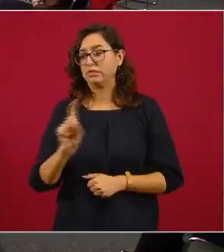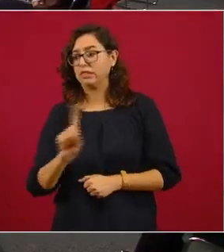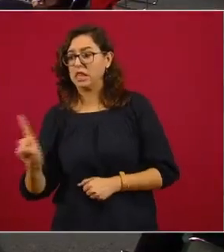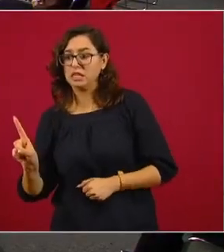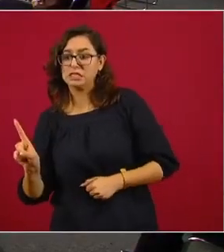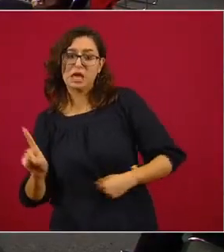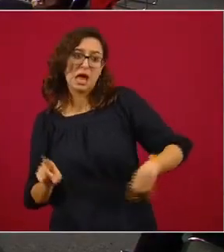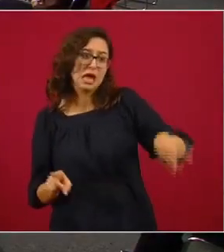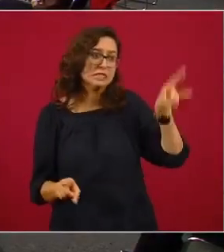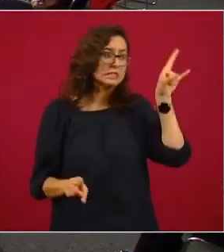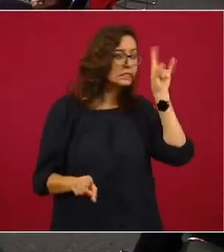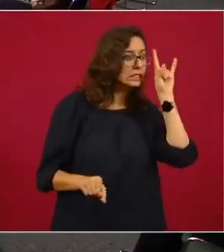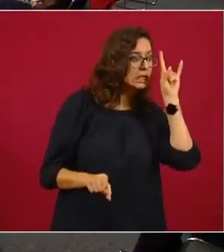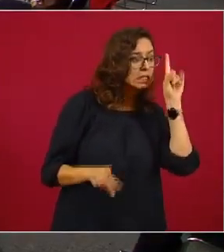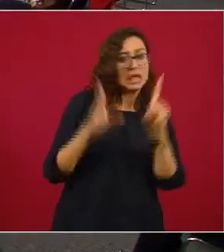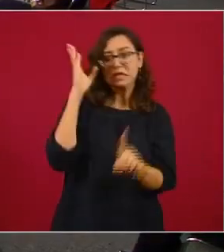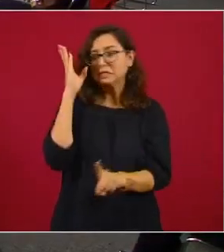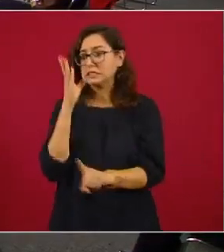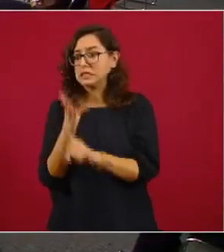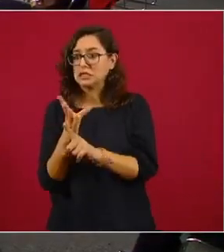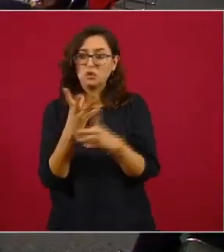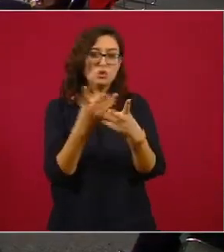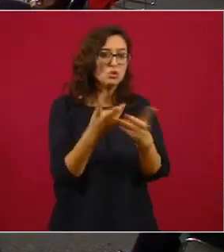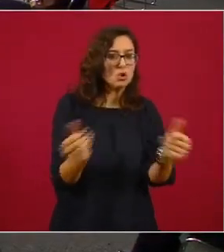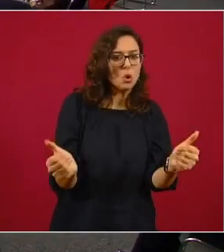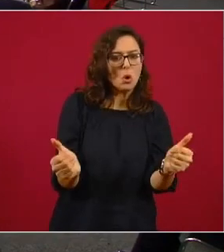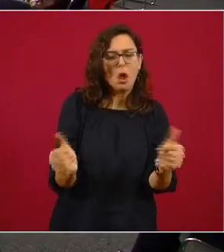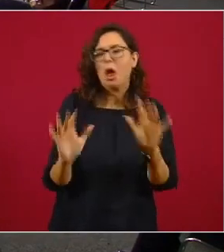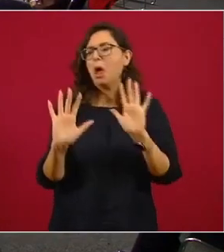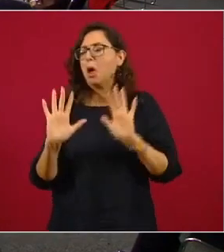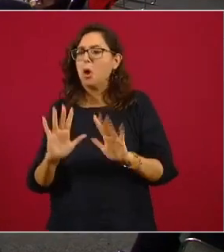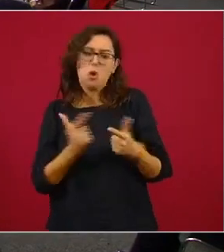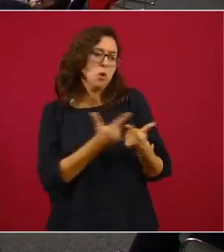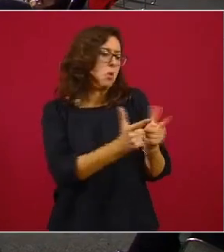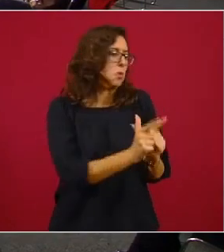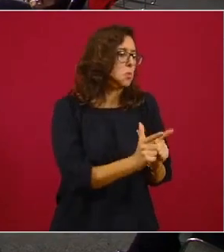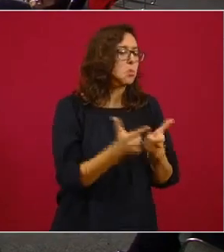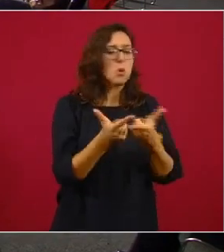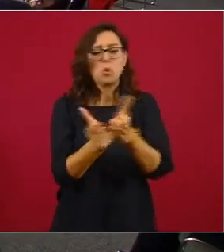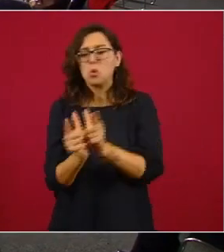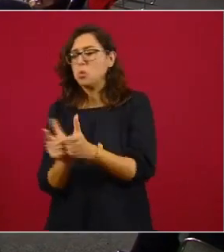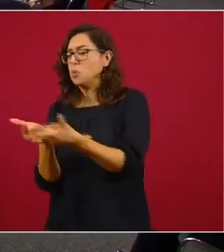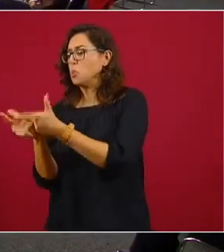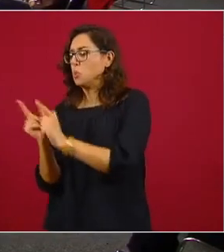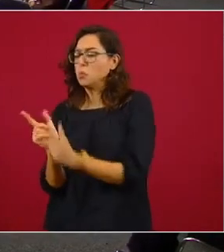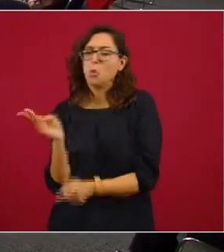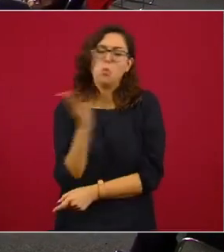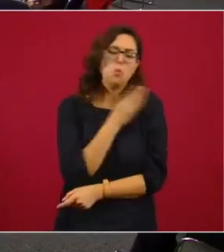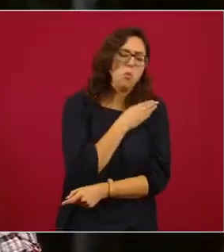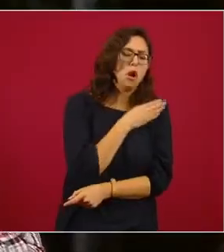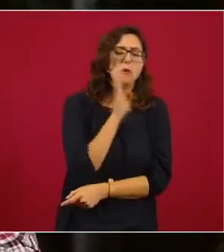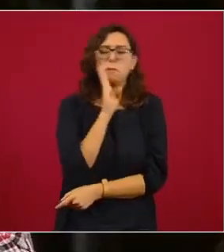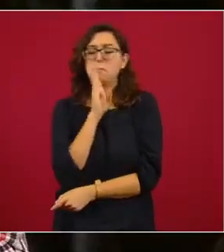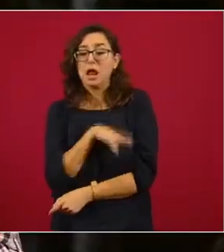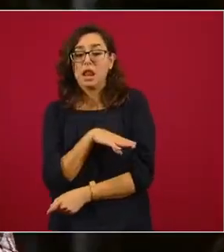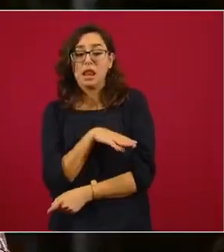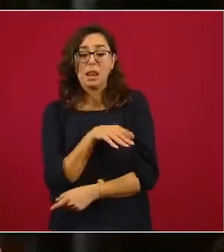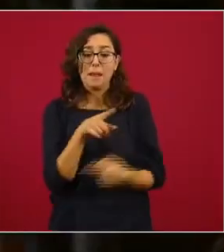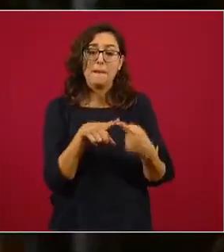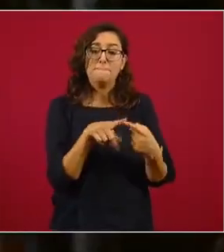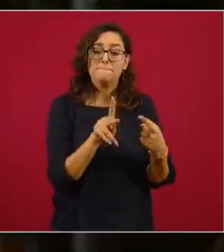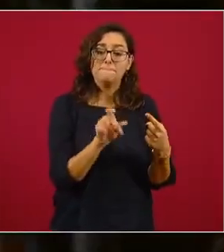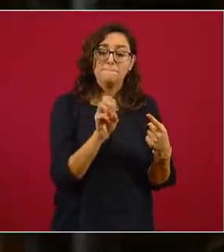la solución. En todos existen buenos mexicanos y desgraciadamente también hay muchos malos, en el PAN, en el PRI y en